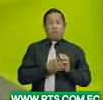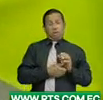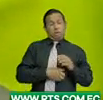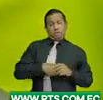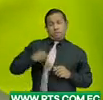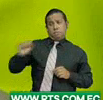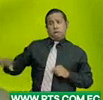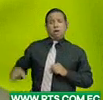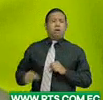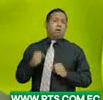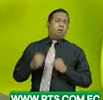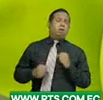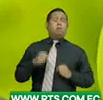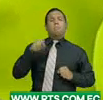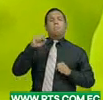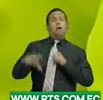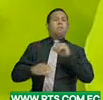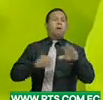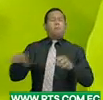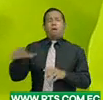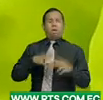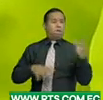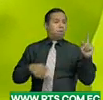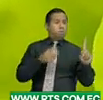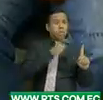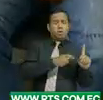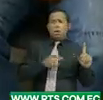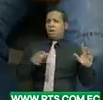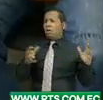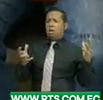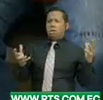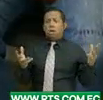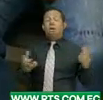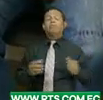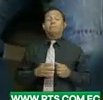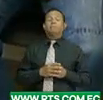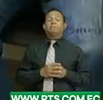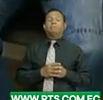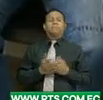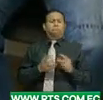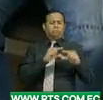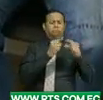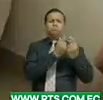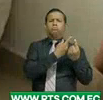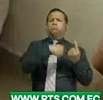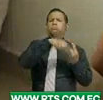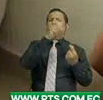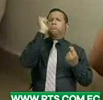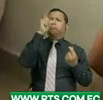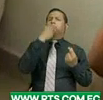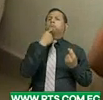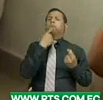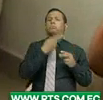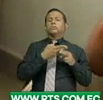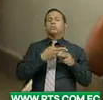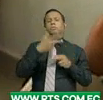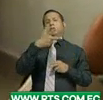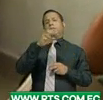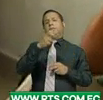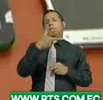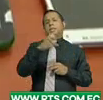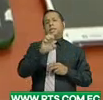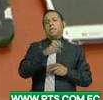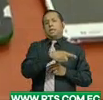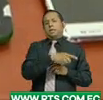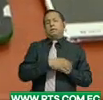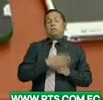entre ellos para con la finalidad de despistar. La organización delictiva era liderada por alias Cheche. Hay indicios vinculantes como